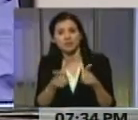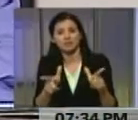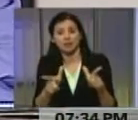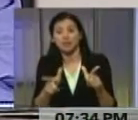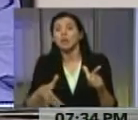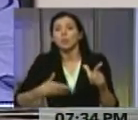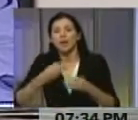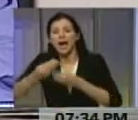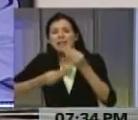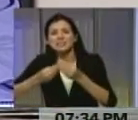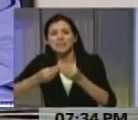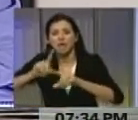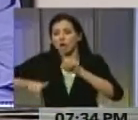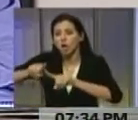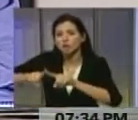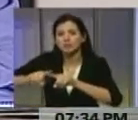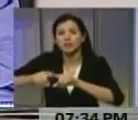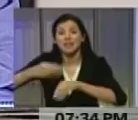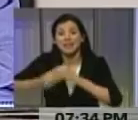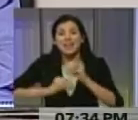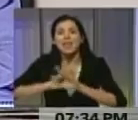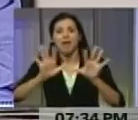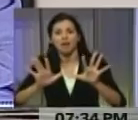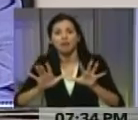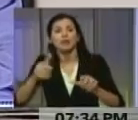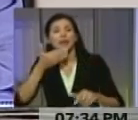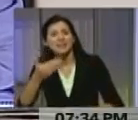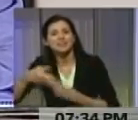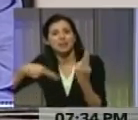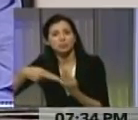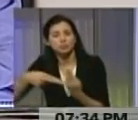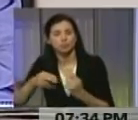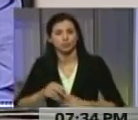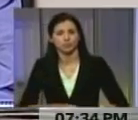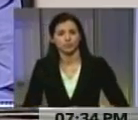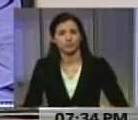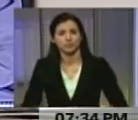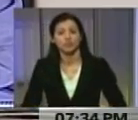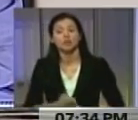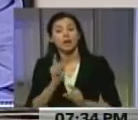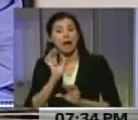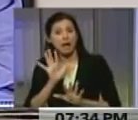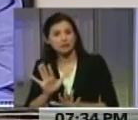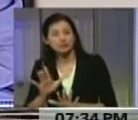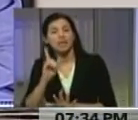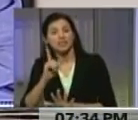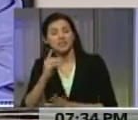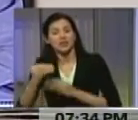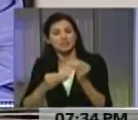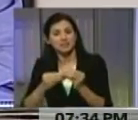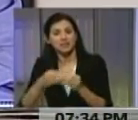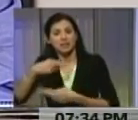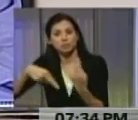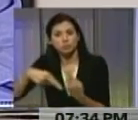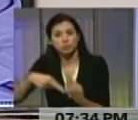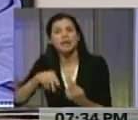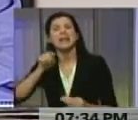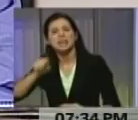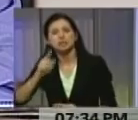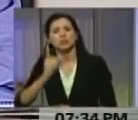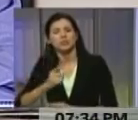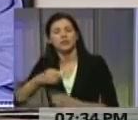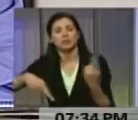fue este momento de la Revolución Bolivariana. Si algo ha sido, es y debe ser la Revolución Bolivariana, es una